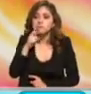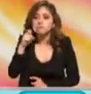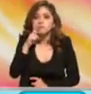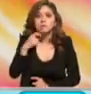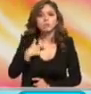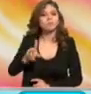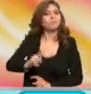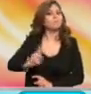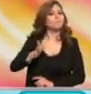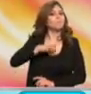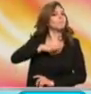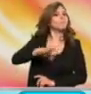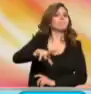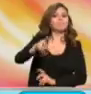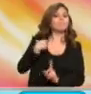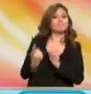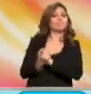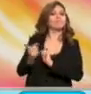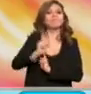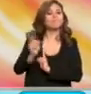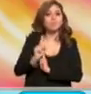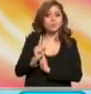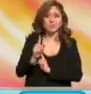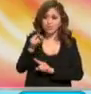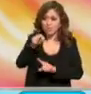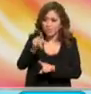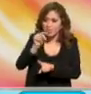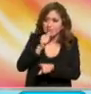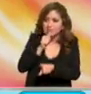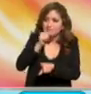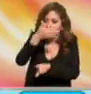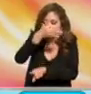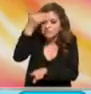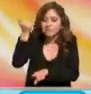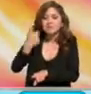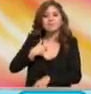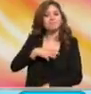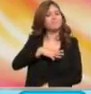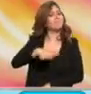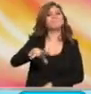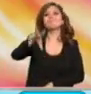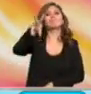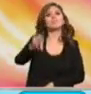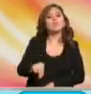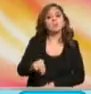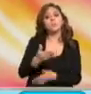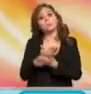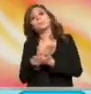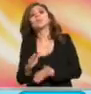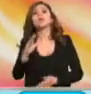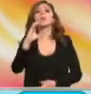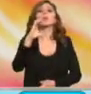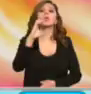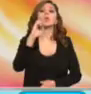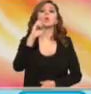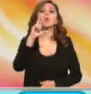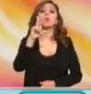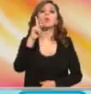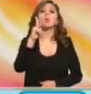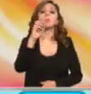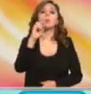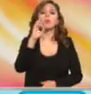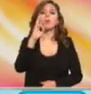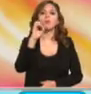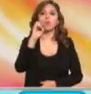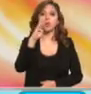una relación sexual con alguien que no ha tenido contacto genera realmente un estrés impresionante. Está la colpofobia, una ansiedad,